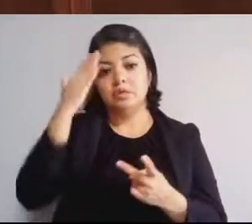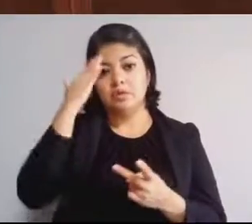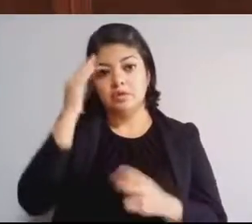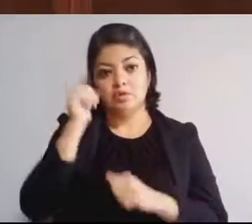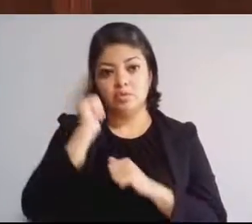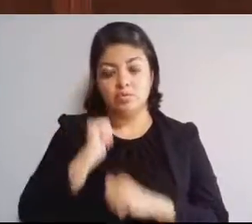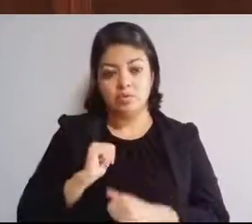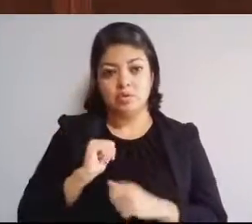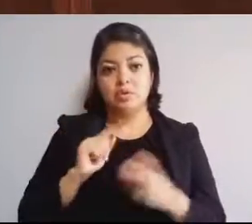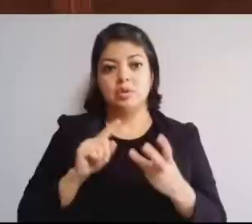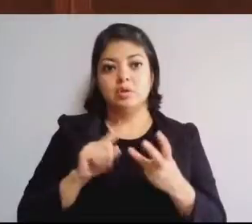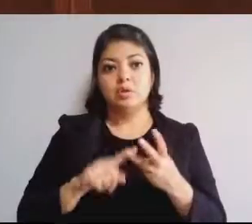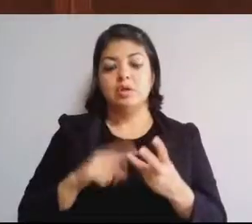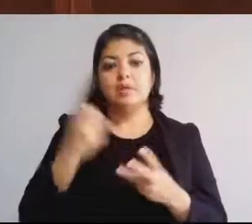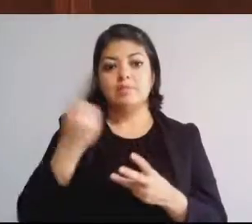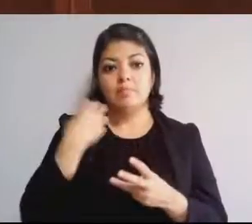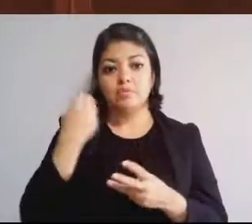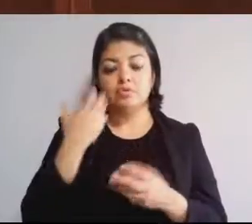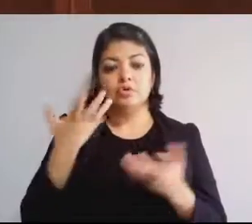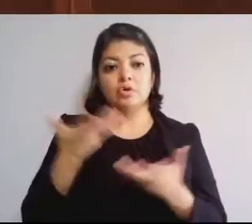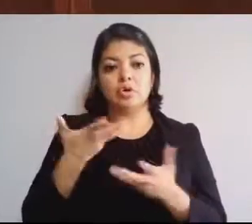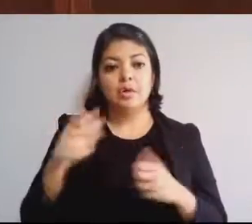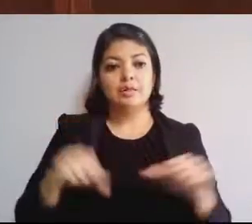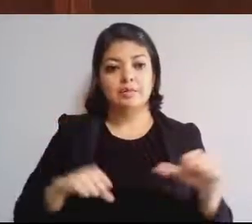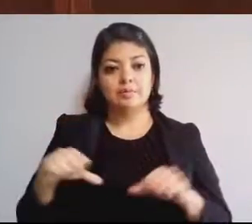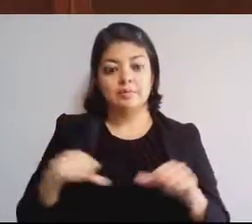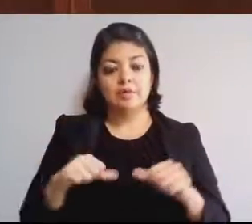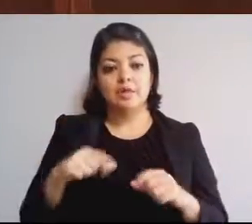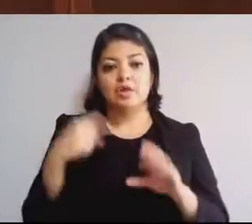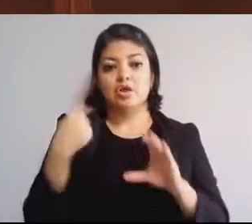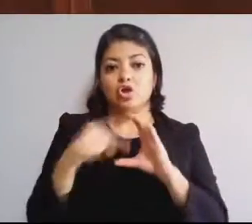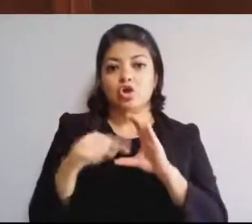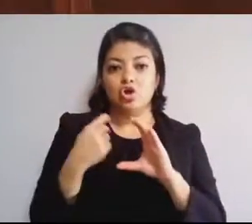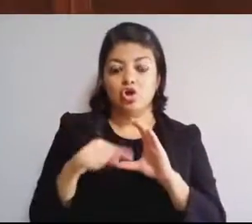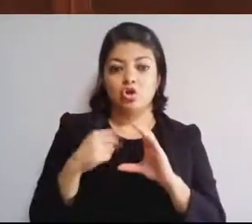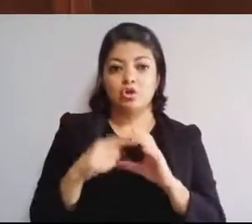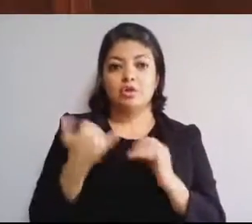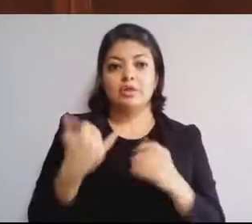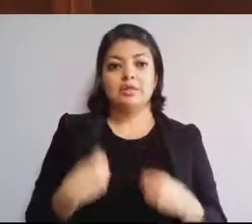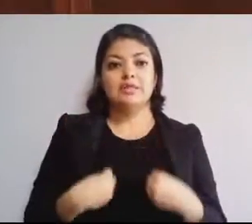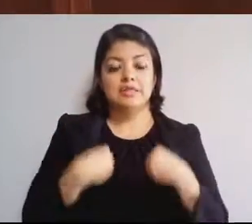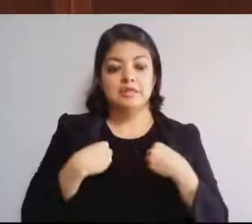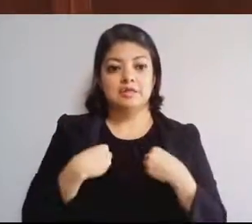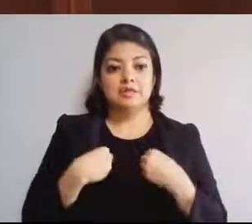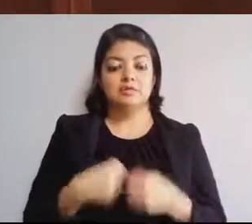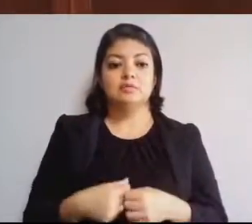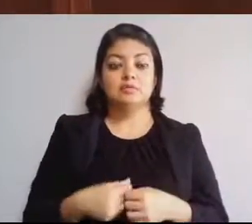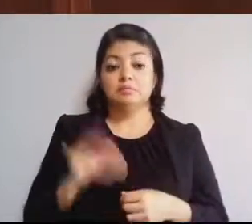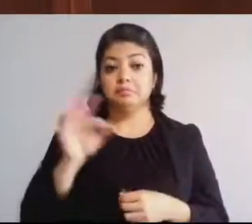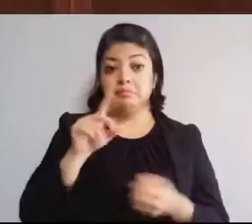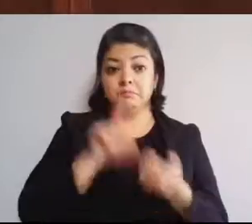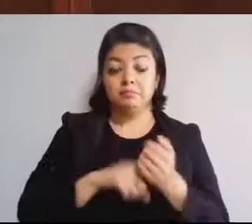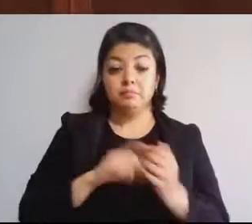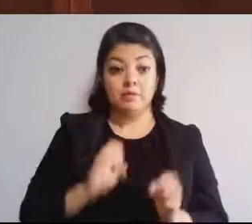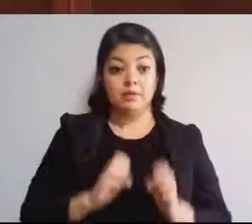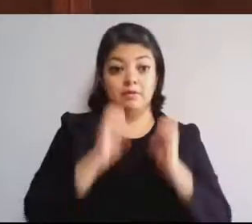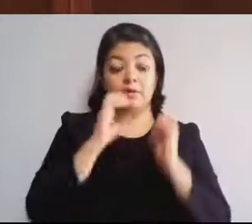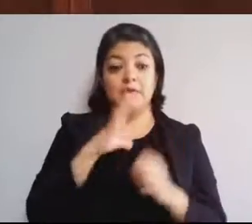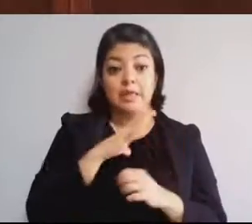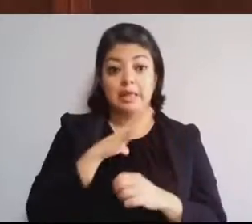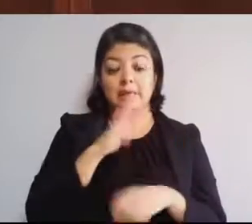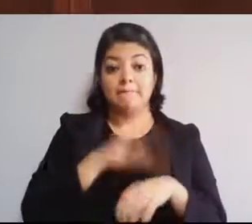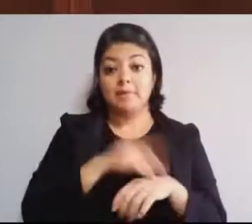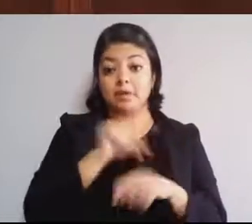funciones y actividades a realizar, correo electrónico y dirección fija. Si dentro del edificio se encontraran más dependencias y